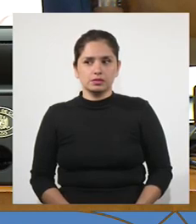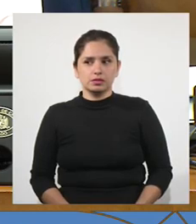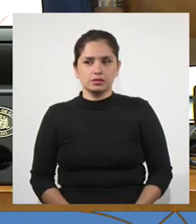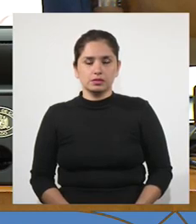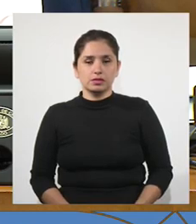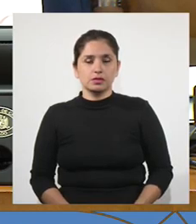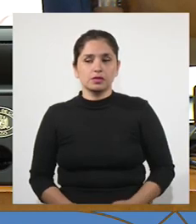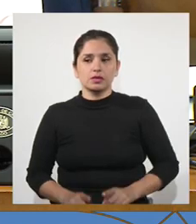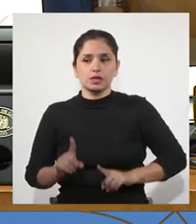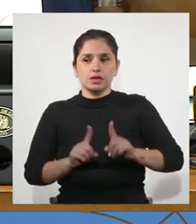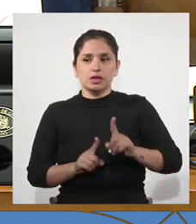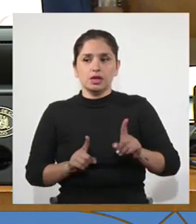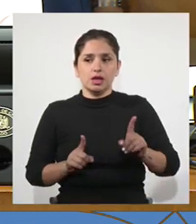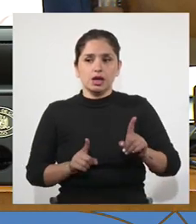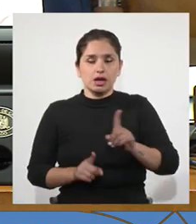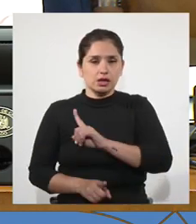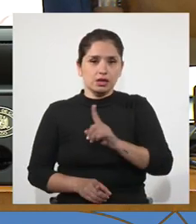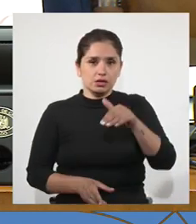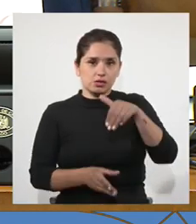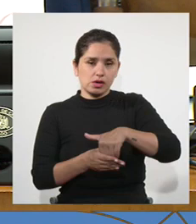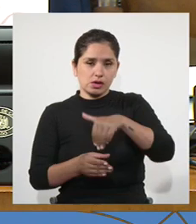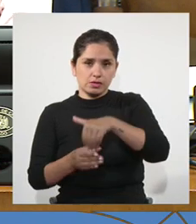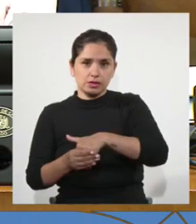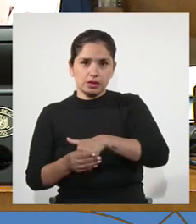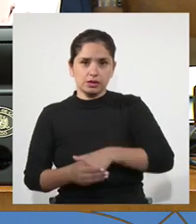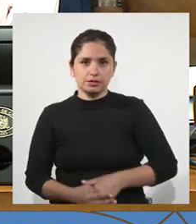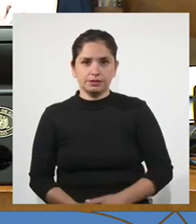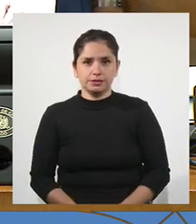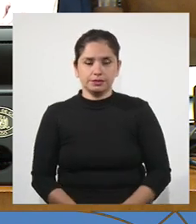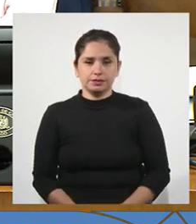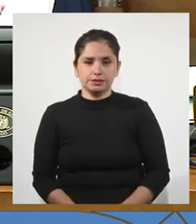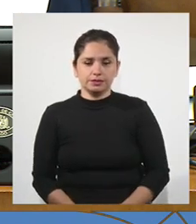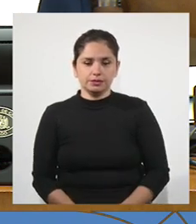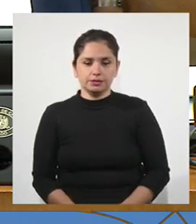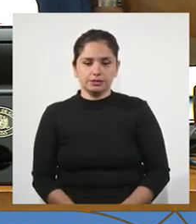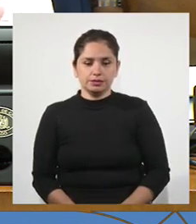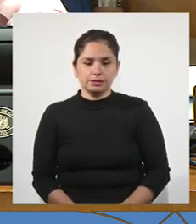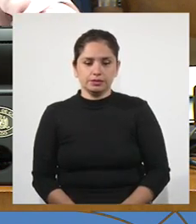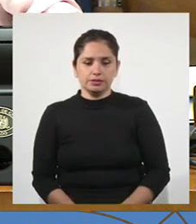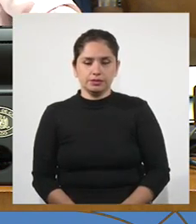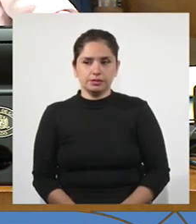¿Alguna señora senadora, señor senador, no ha emitido su voto? Ya.